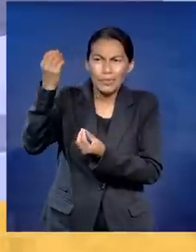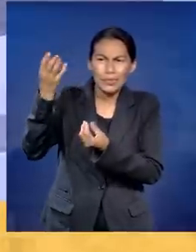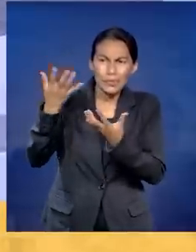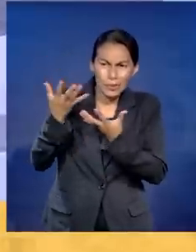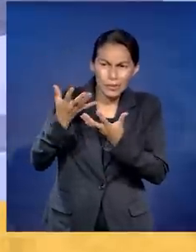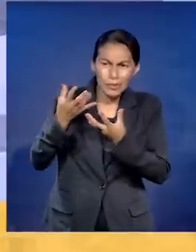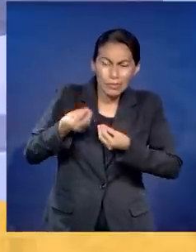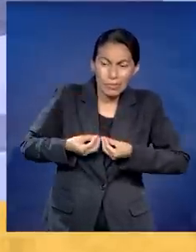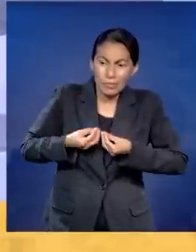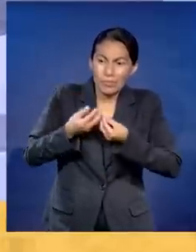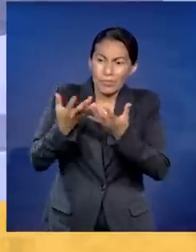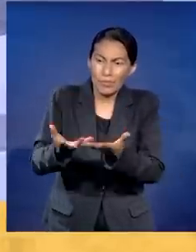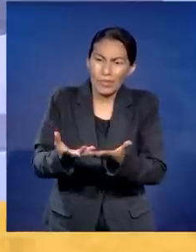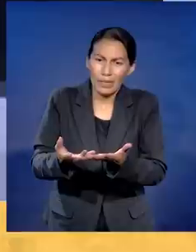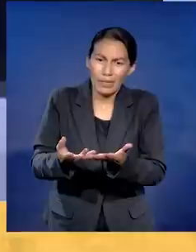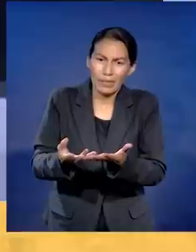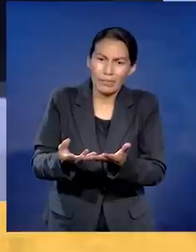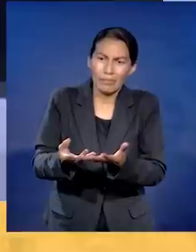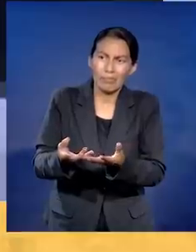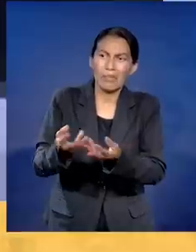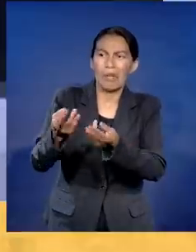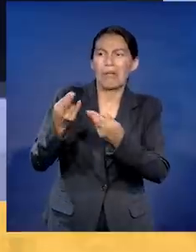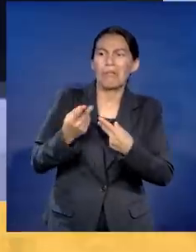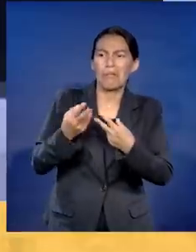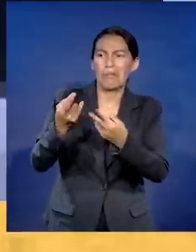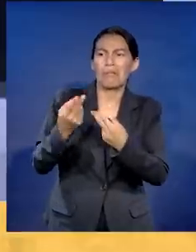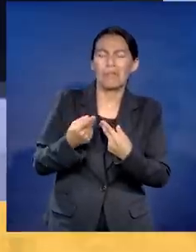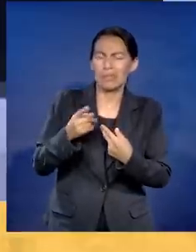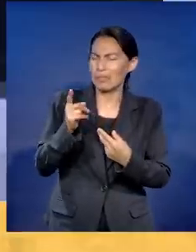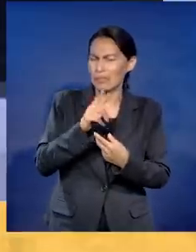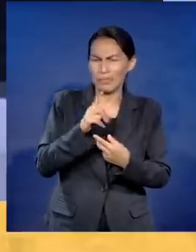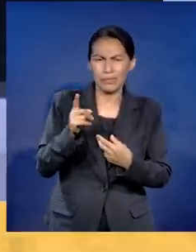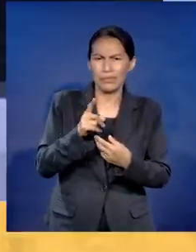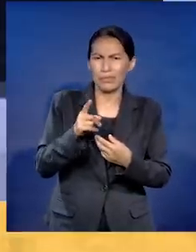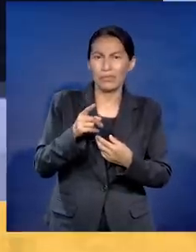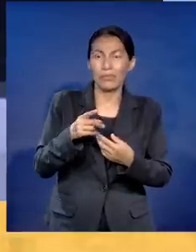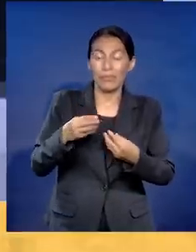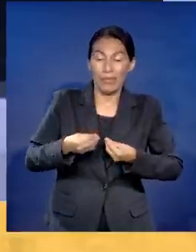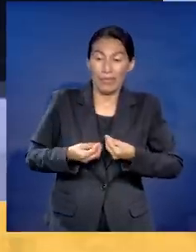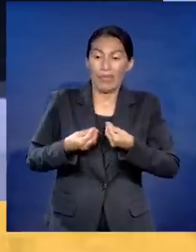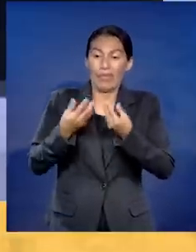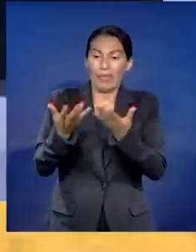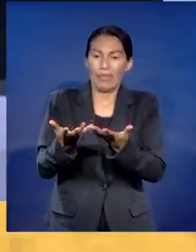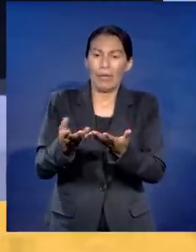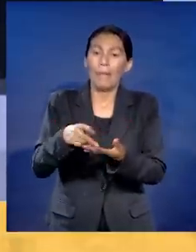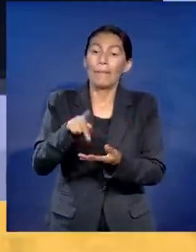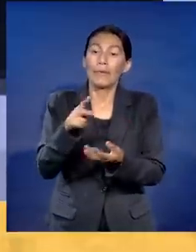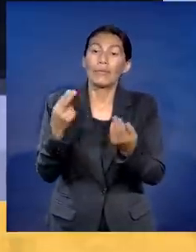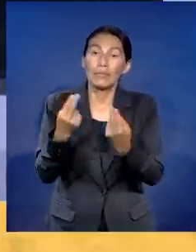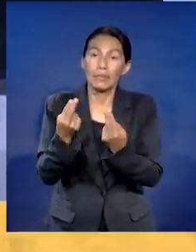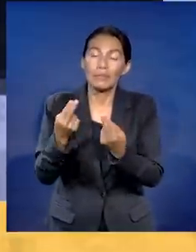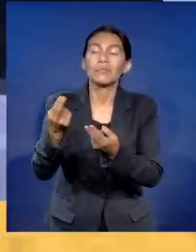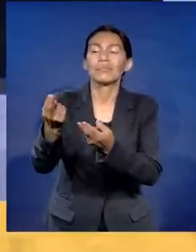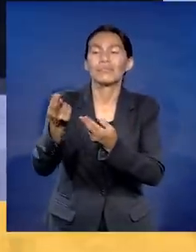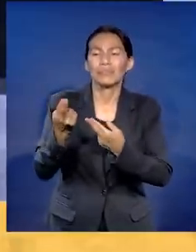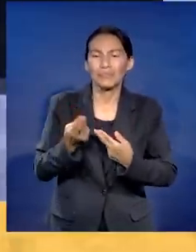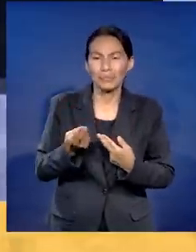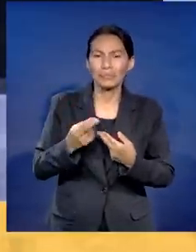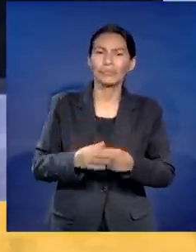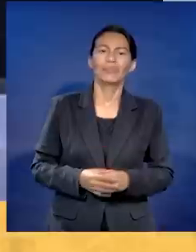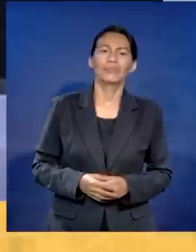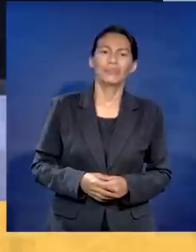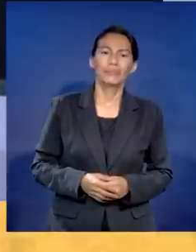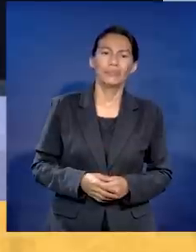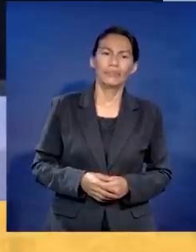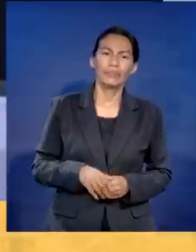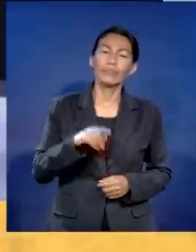es la paradoja de Cristo. Nosotros no deberíamos esperar nada a cambio, estamos diseñados para dar, pero aún así